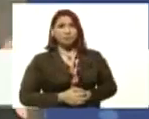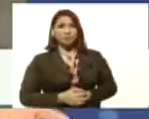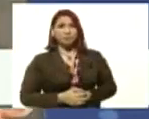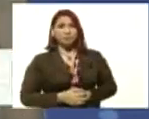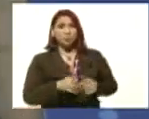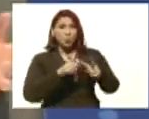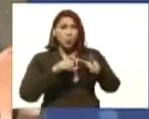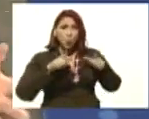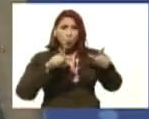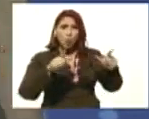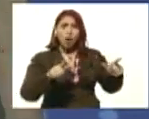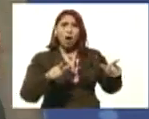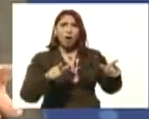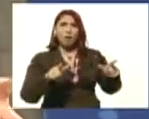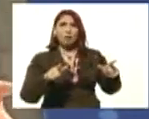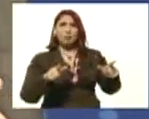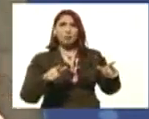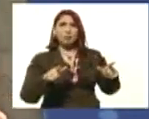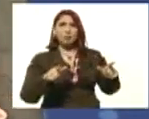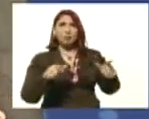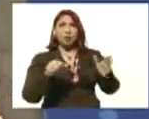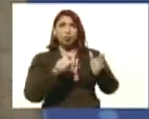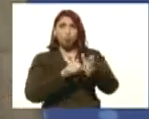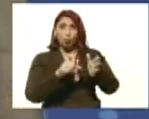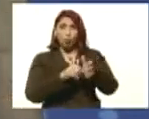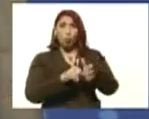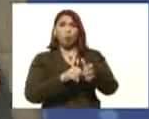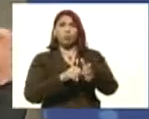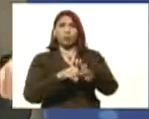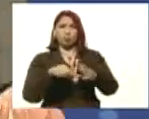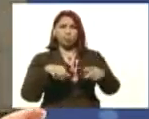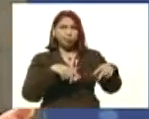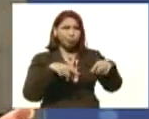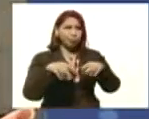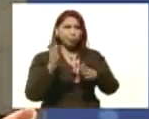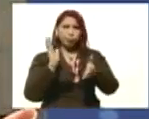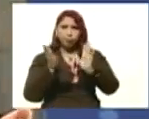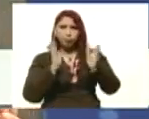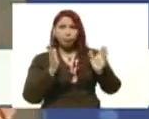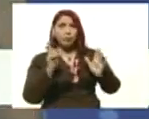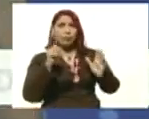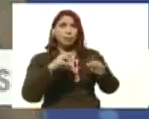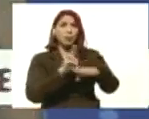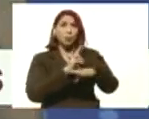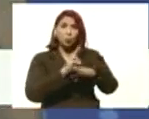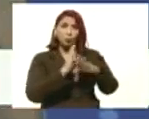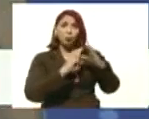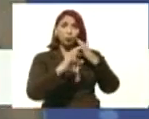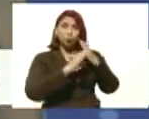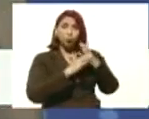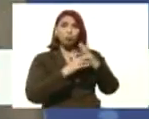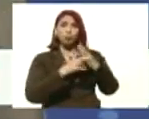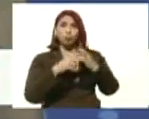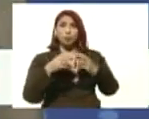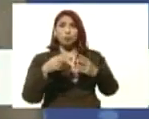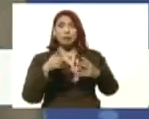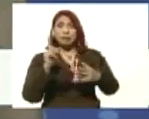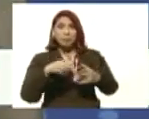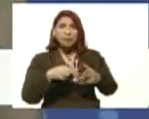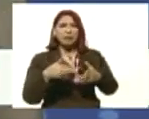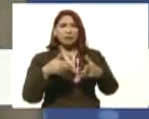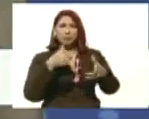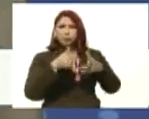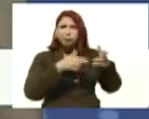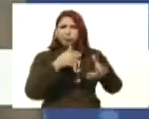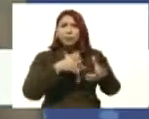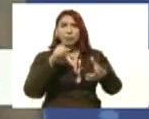sitios donde confluye ciudadanos, en el uso del transporte público. Es muy importante el uso del tapaboca.